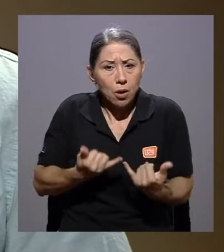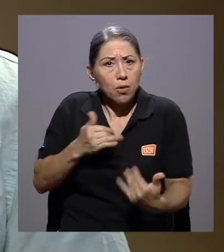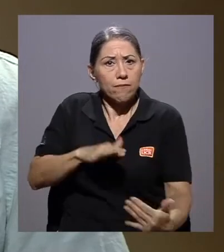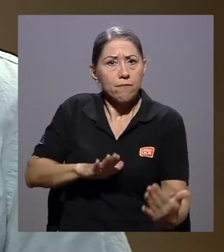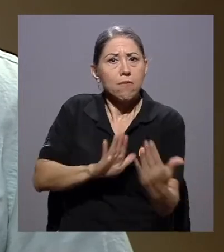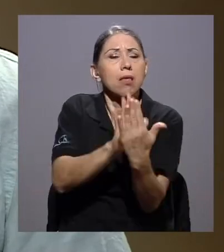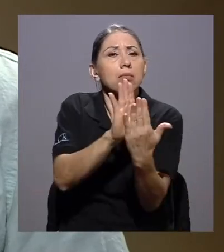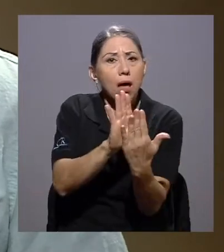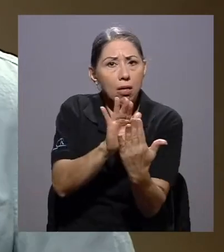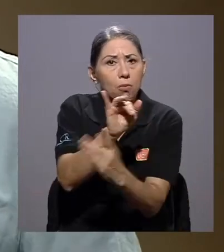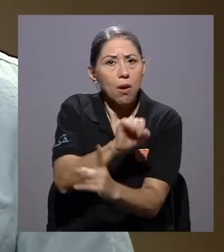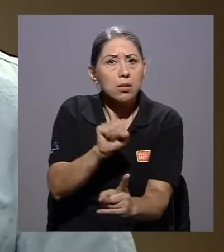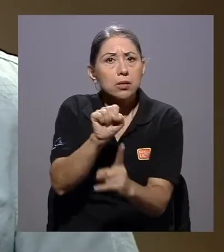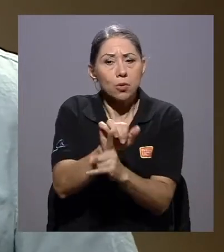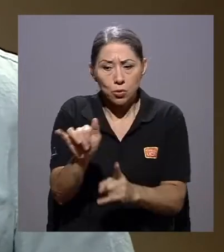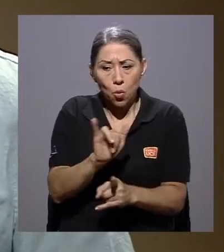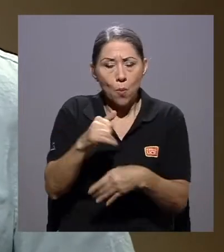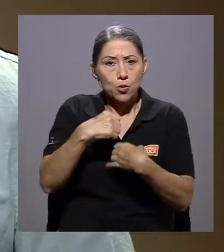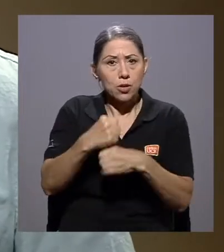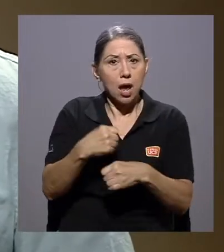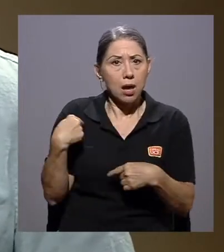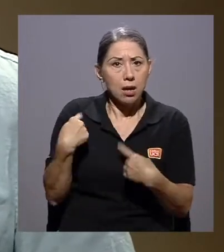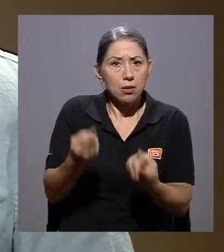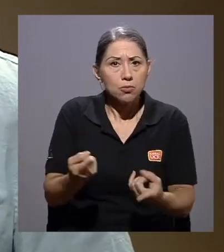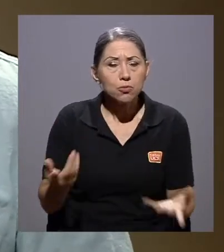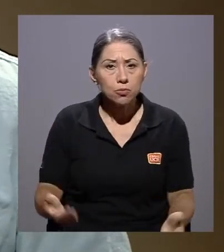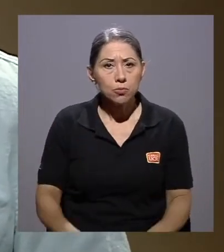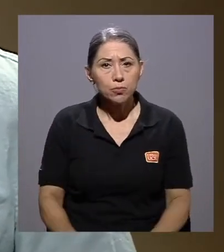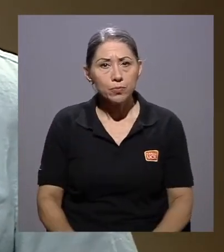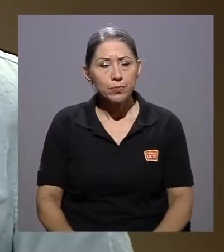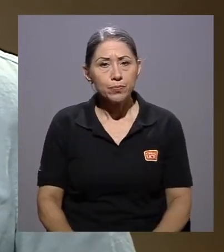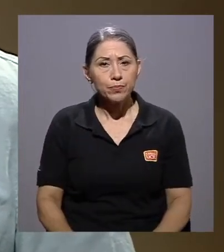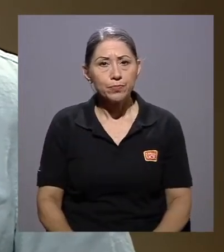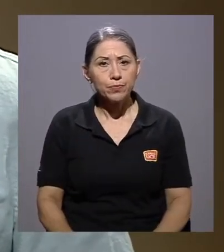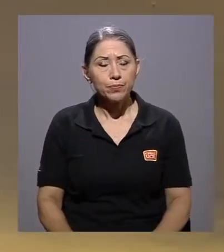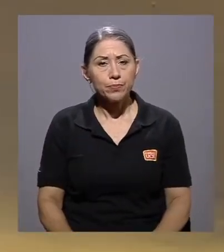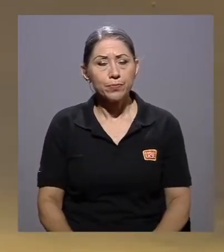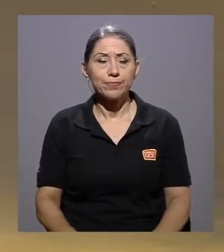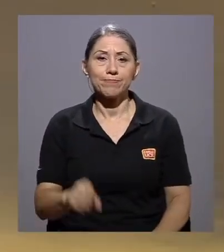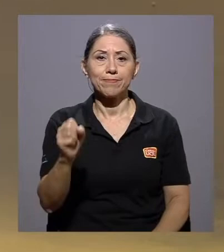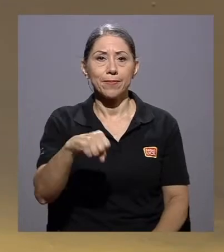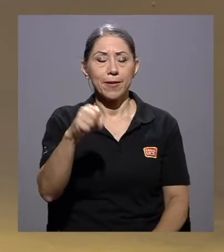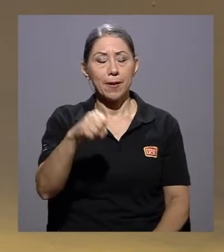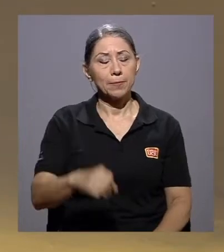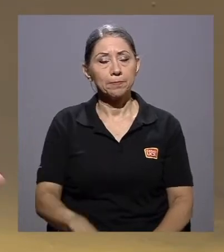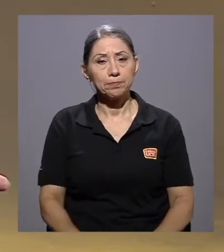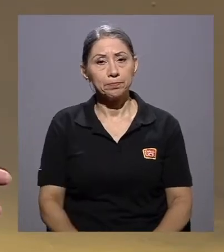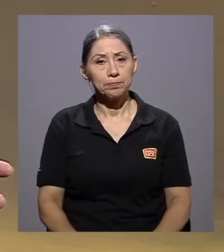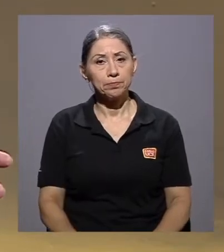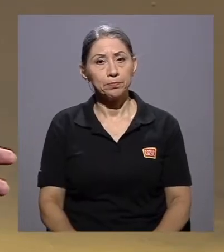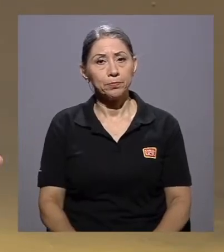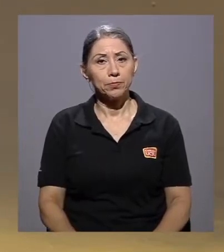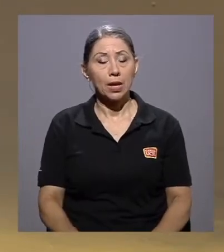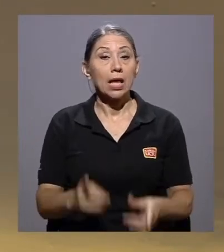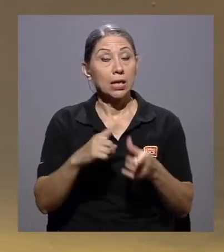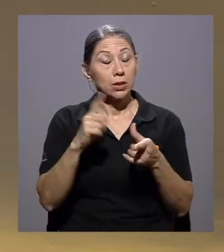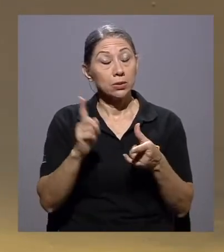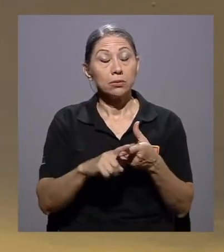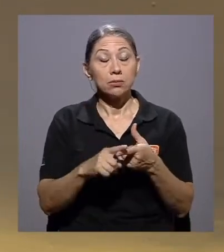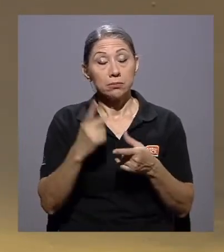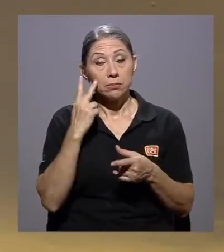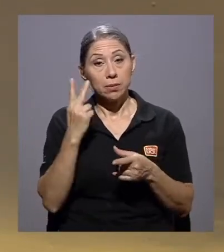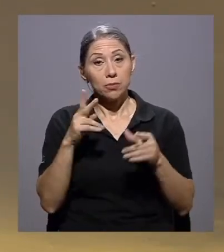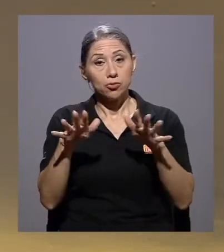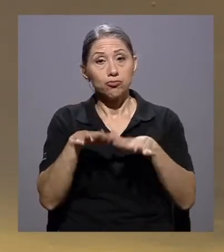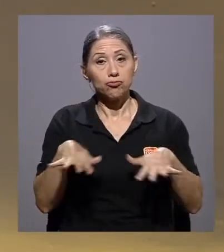estar enfrentando, como se está haciendo hasta el momento, una situación como esta. Claro. Vemos entonces, claro, tenemos